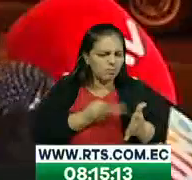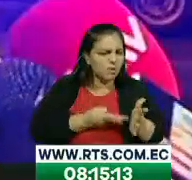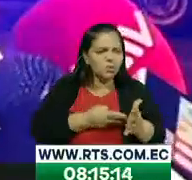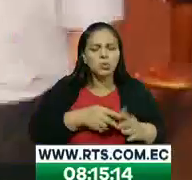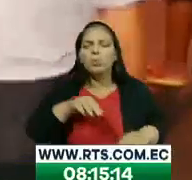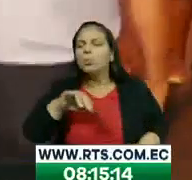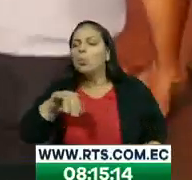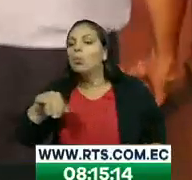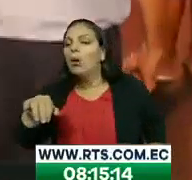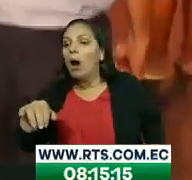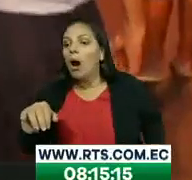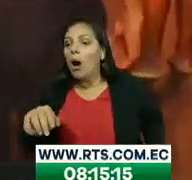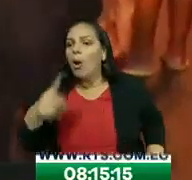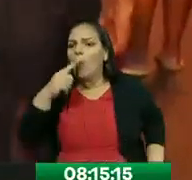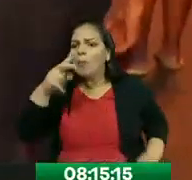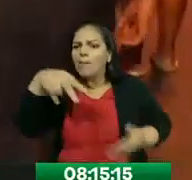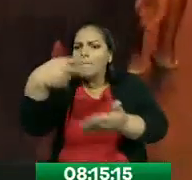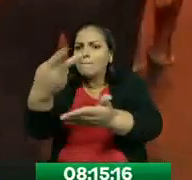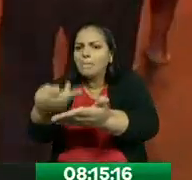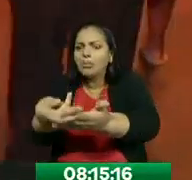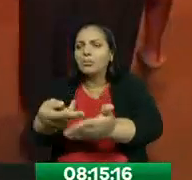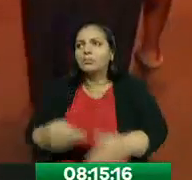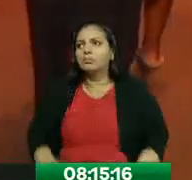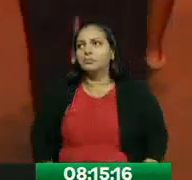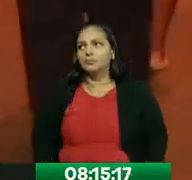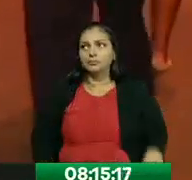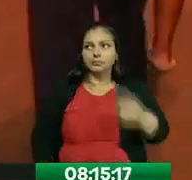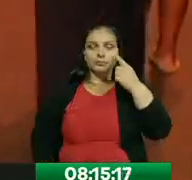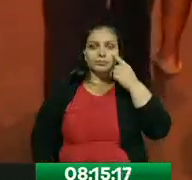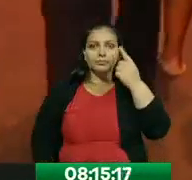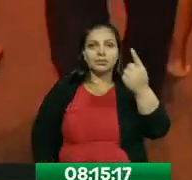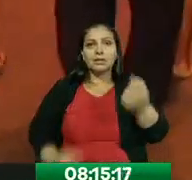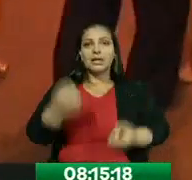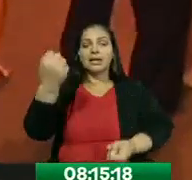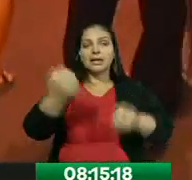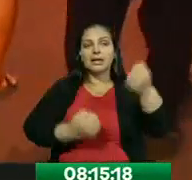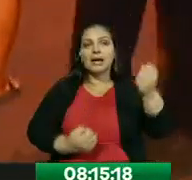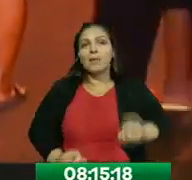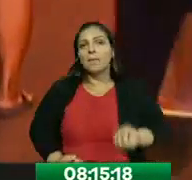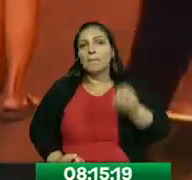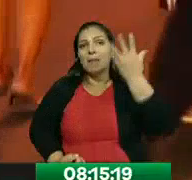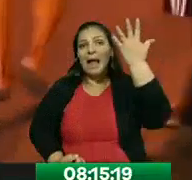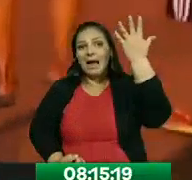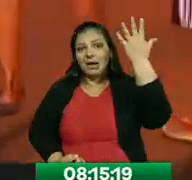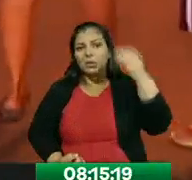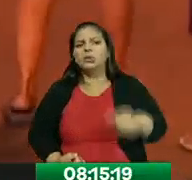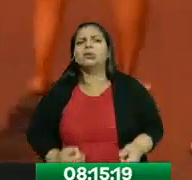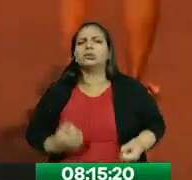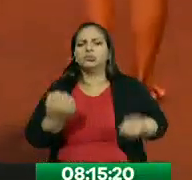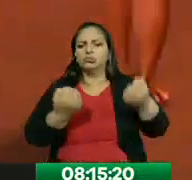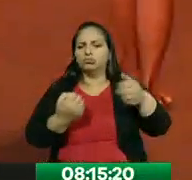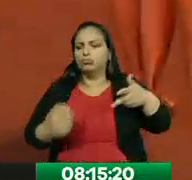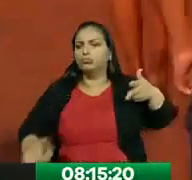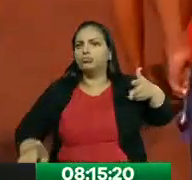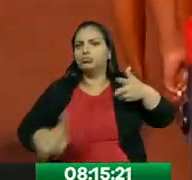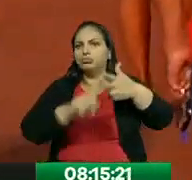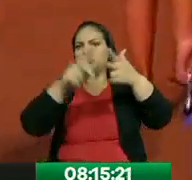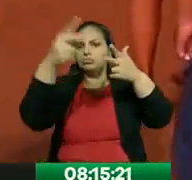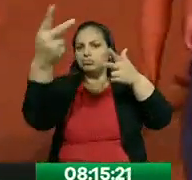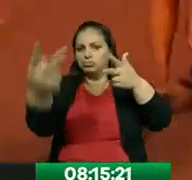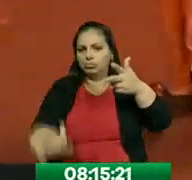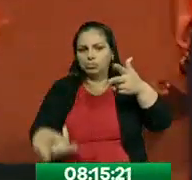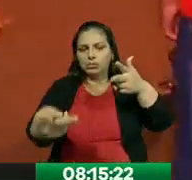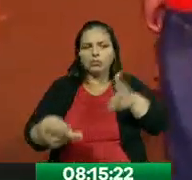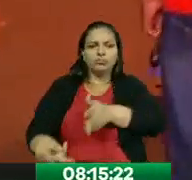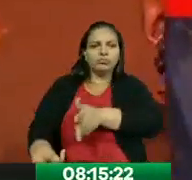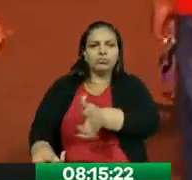presume que ha sido un auto blanco que se procedió con el atropello donde que se da la fuga. Se presume que es un morador del lugar donde que estaba cruzando